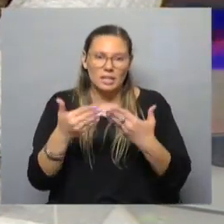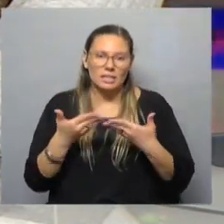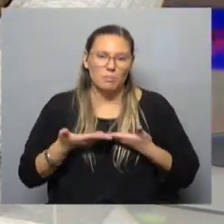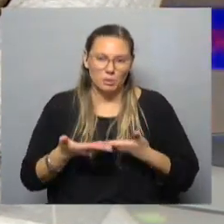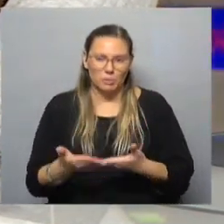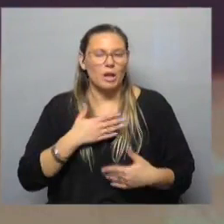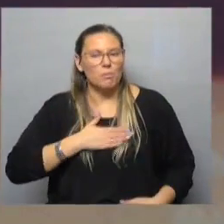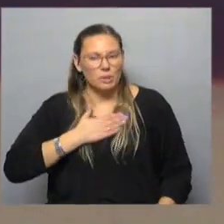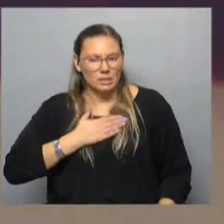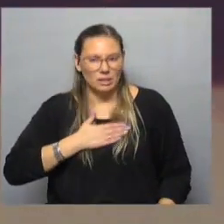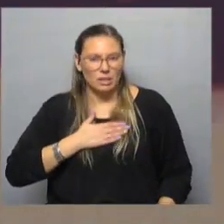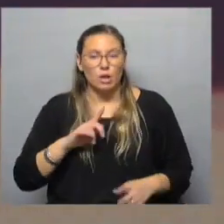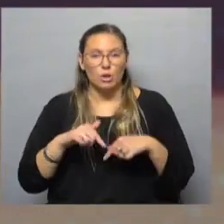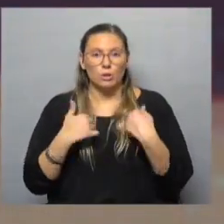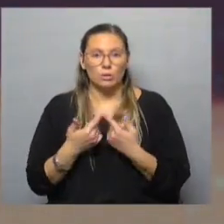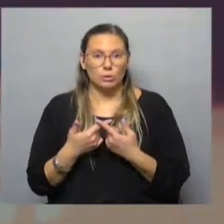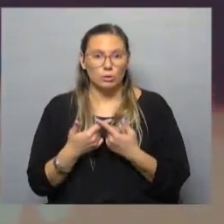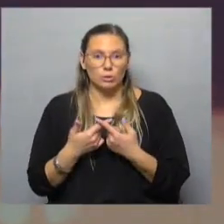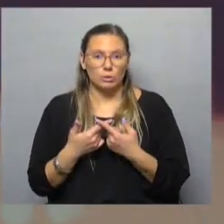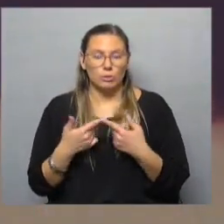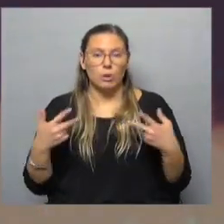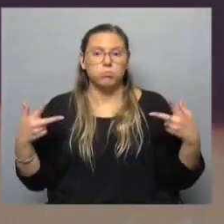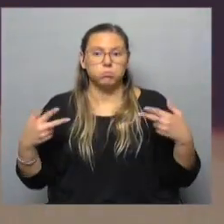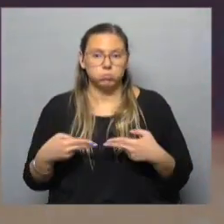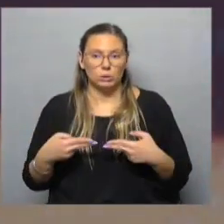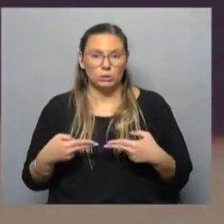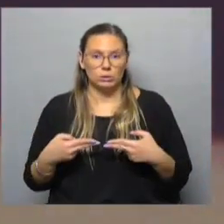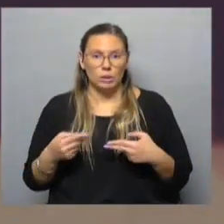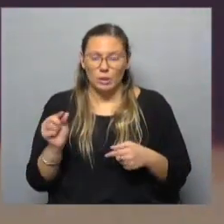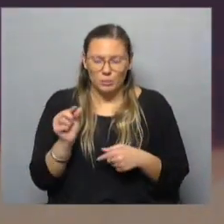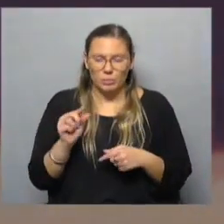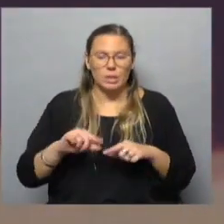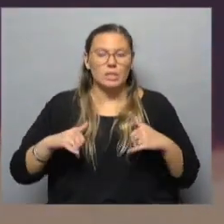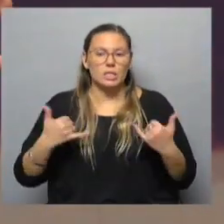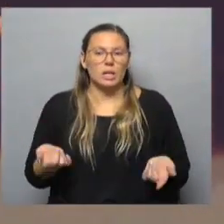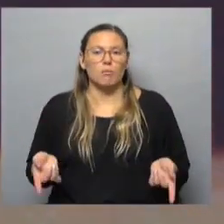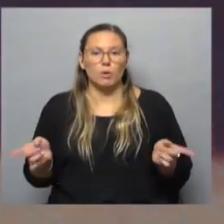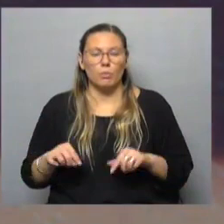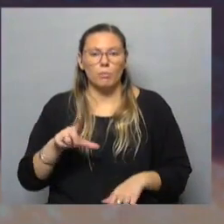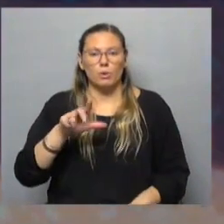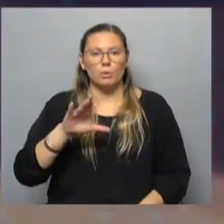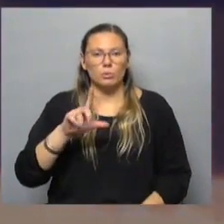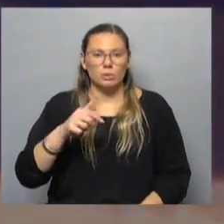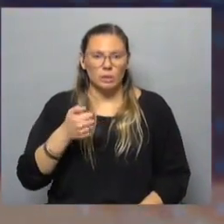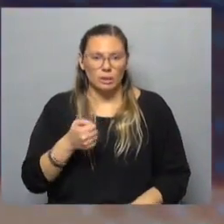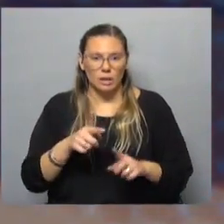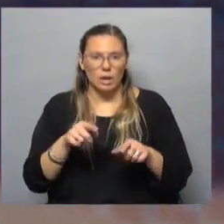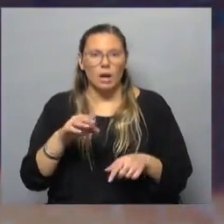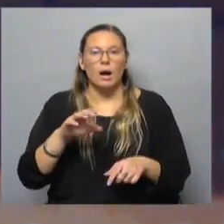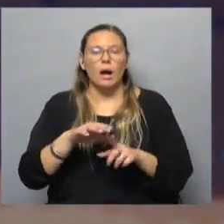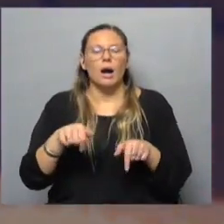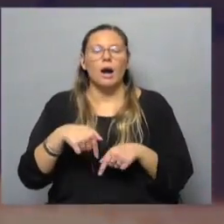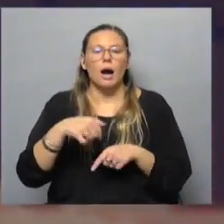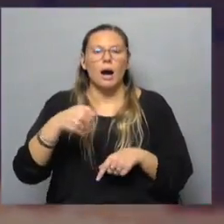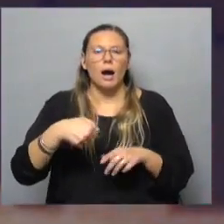vos. Un placer. Nosotros nos vamos a un corte y en un ratito volvemos con Lucila Herrada, que está desde la American Box, ahí